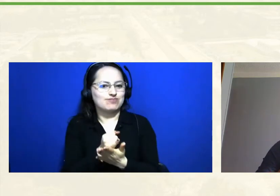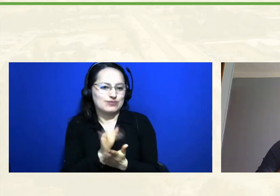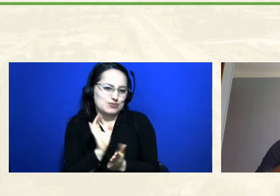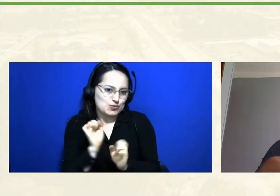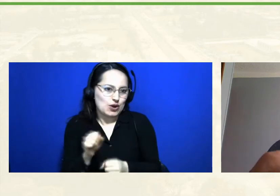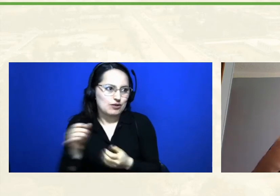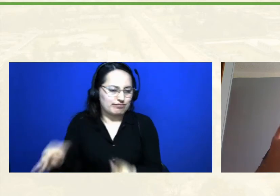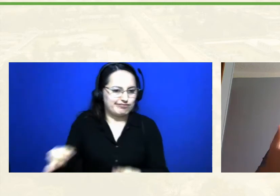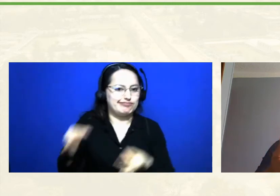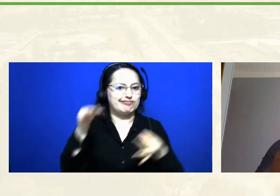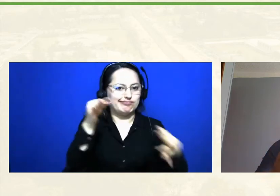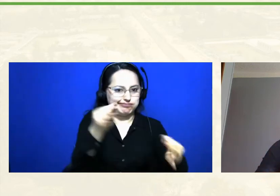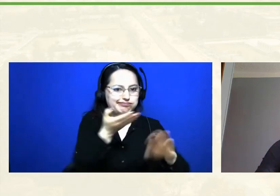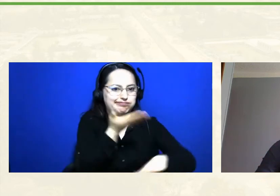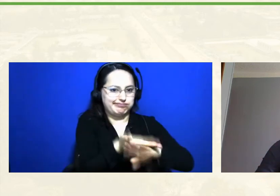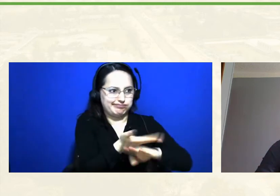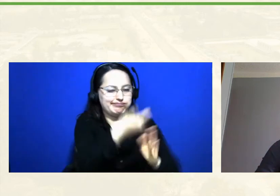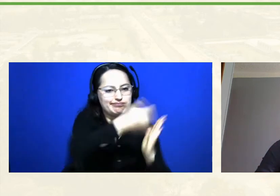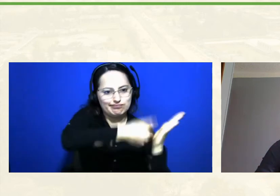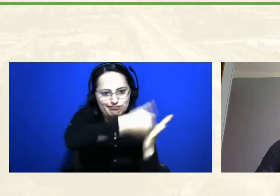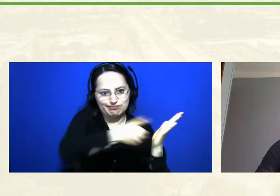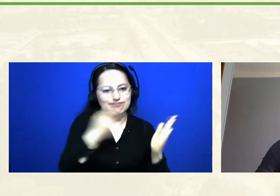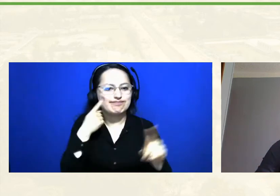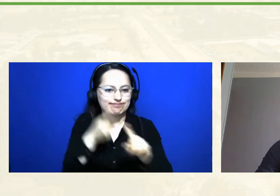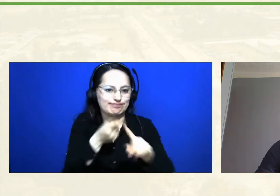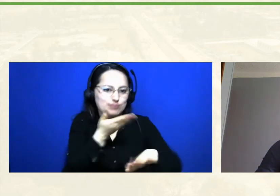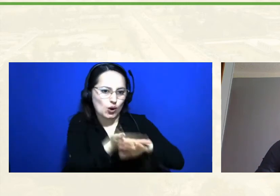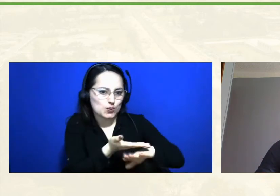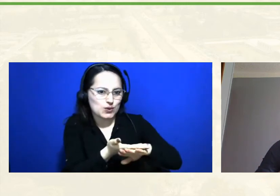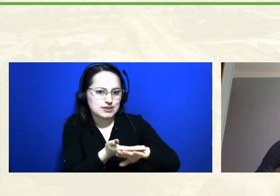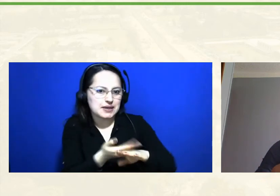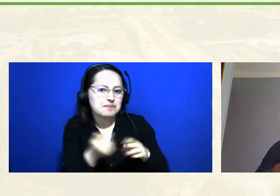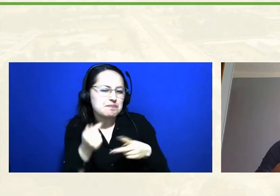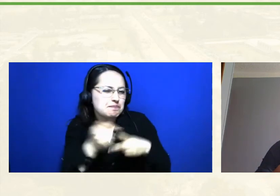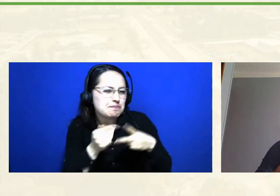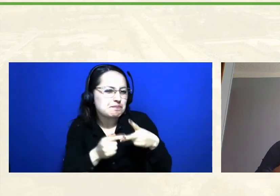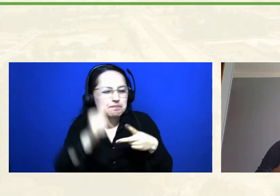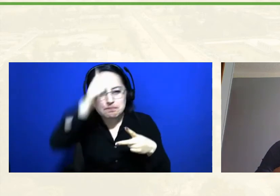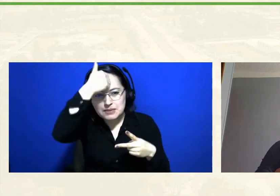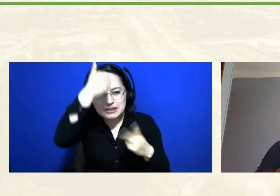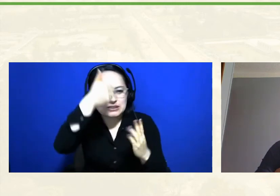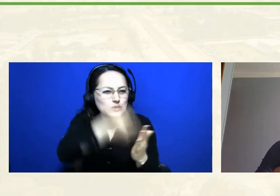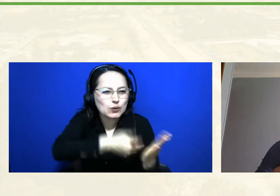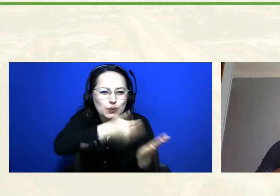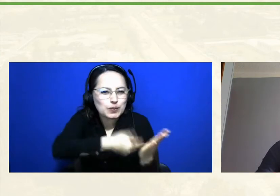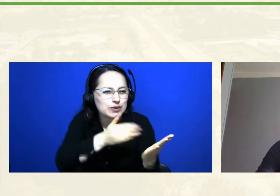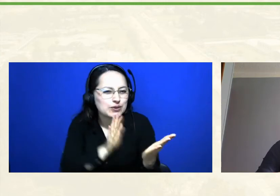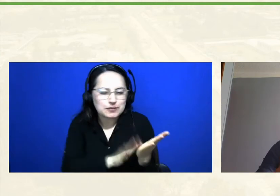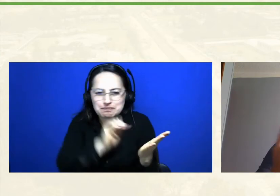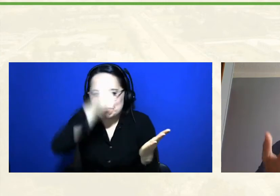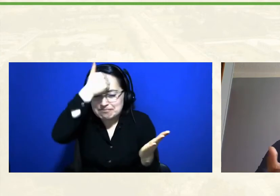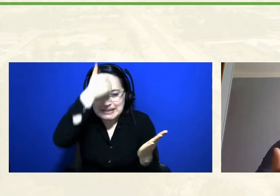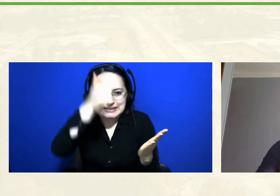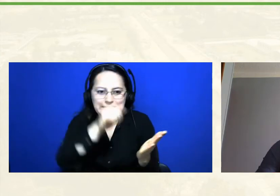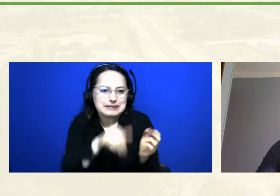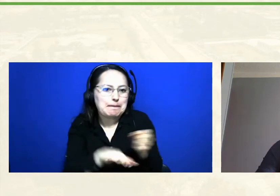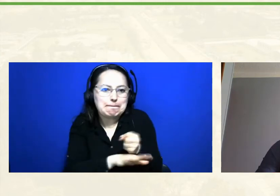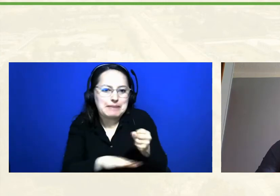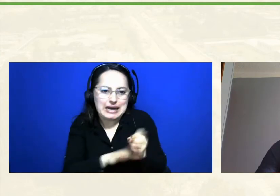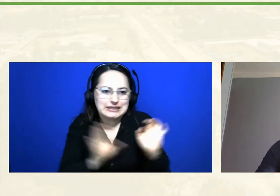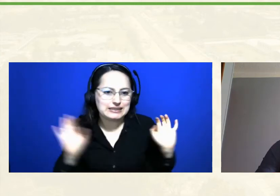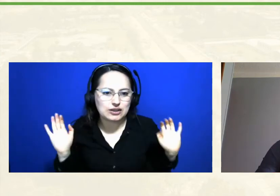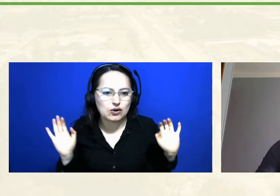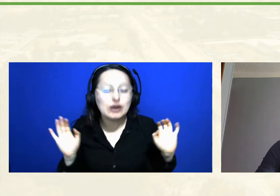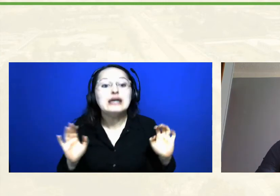jurídica para poder hacer esa postulación. Esos son como los documentos como básicos que se necesitan. Si se necesita, digamos,